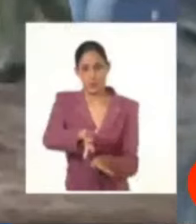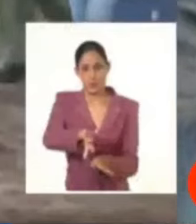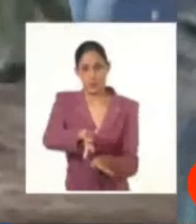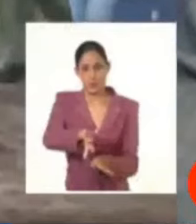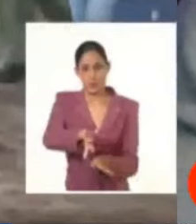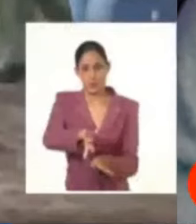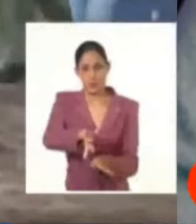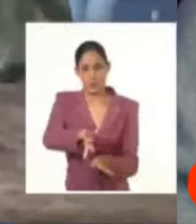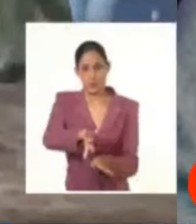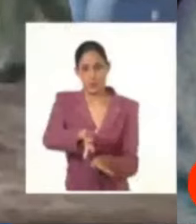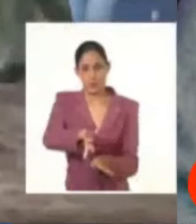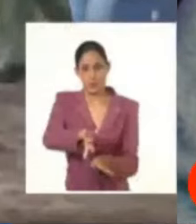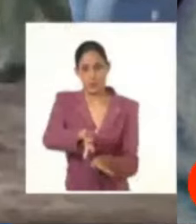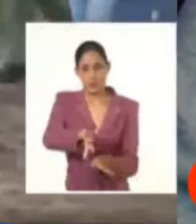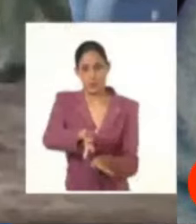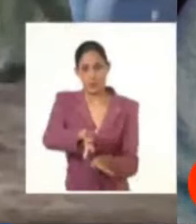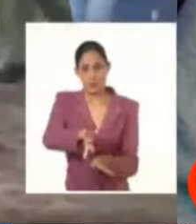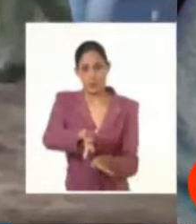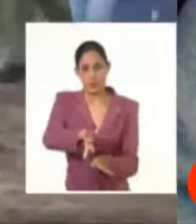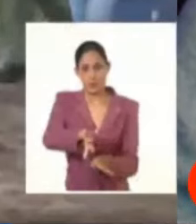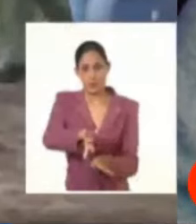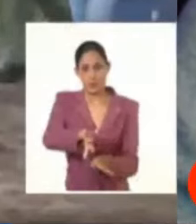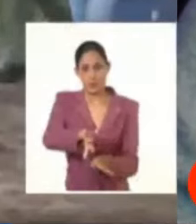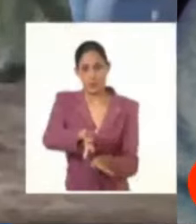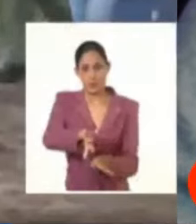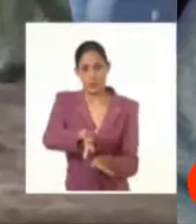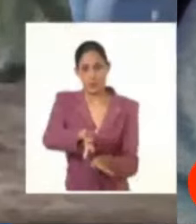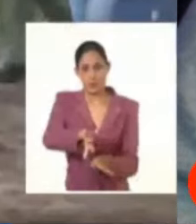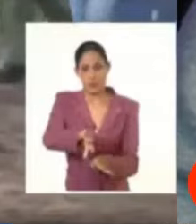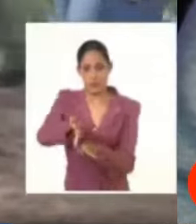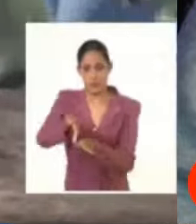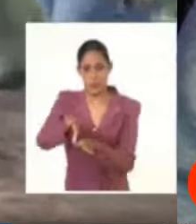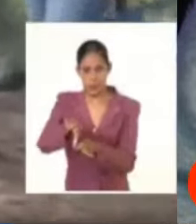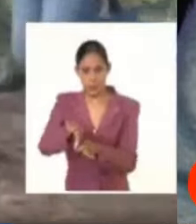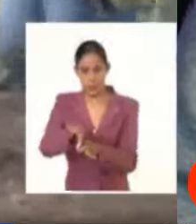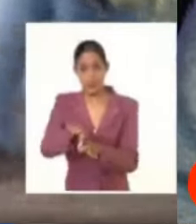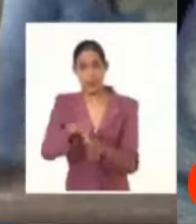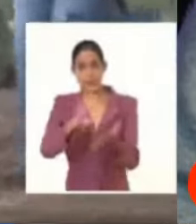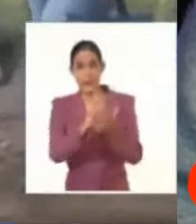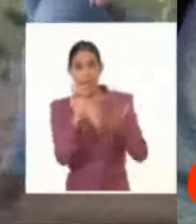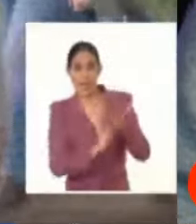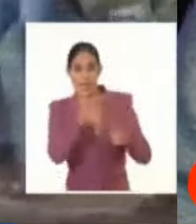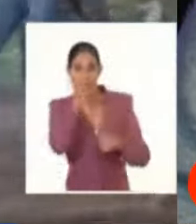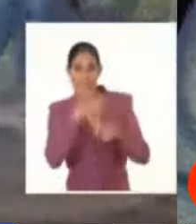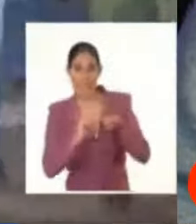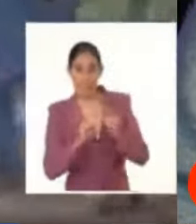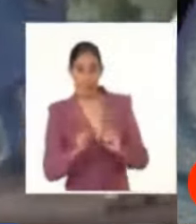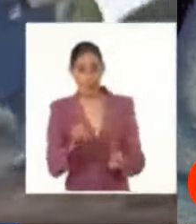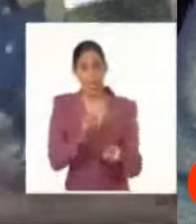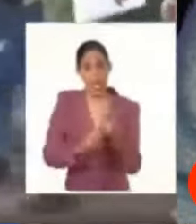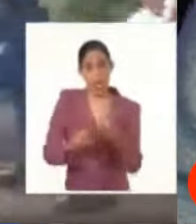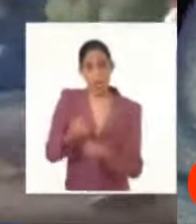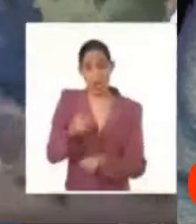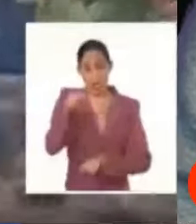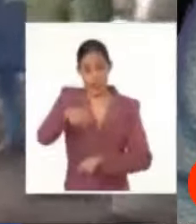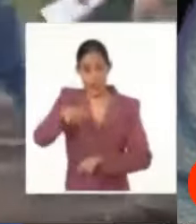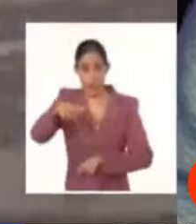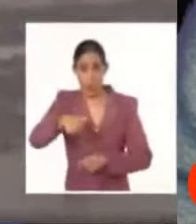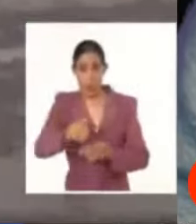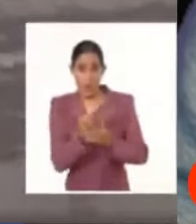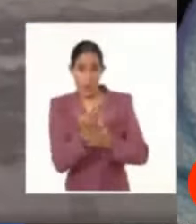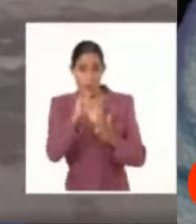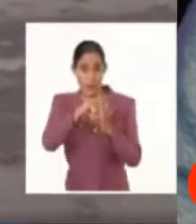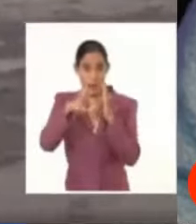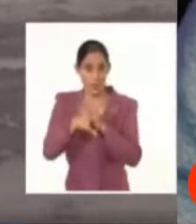él no vive ahí. Dale a vivir para ahí tú, so delincuente, anda. Atrévete a vivir ahí. Presidente cubano chequeó este jueves los proyectos